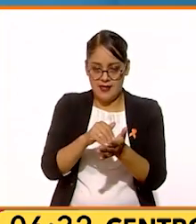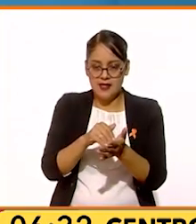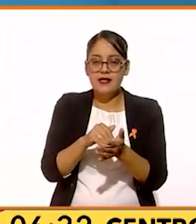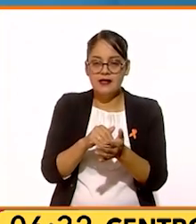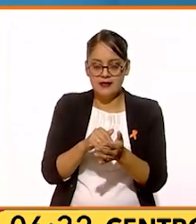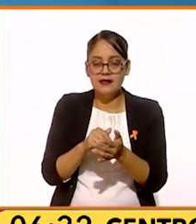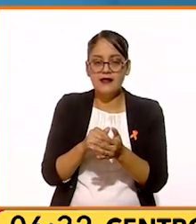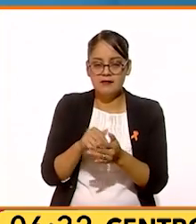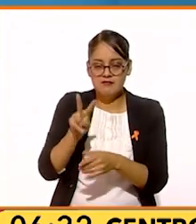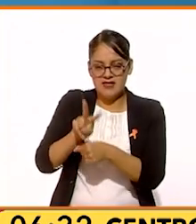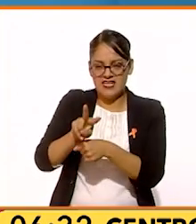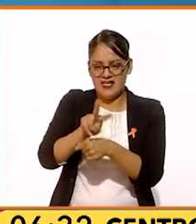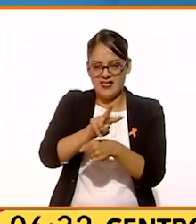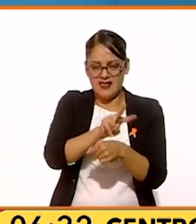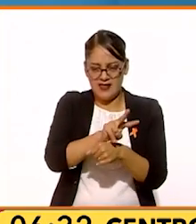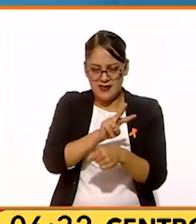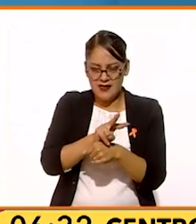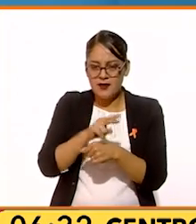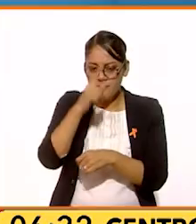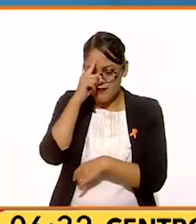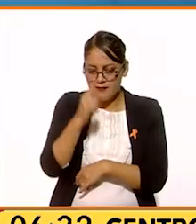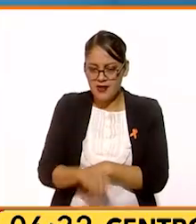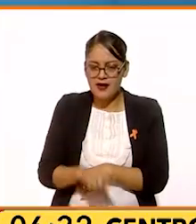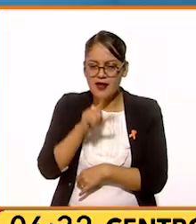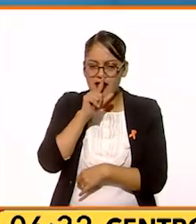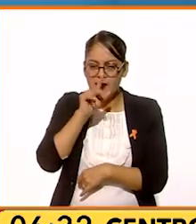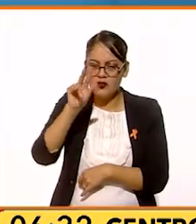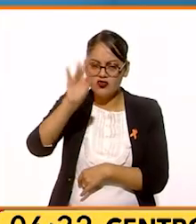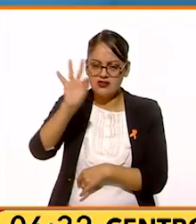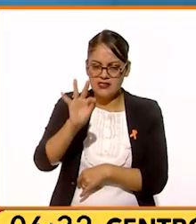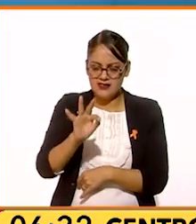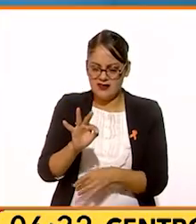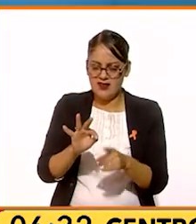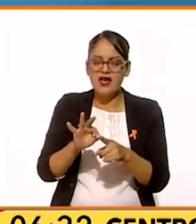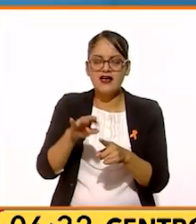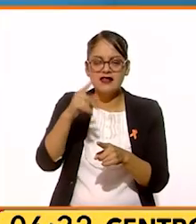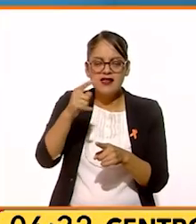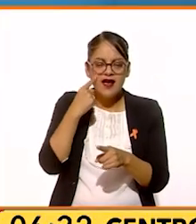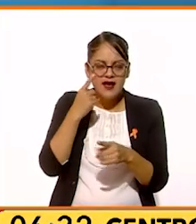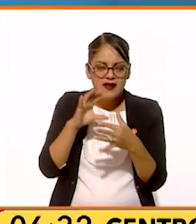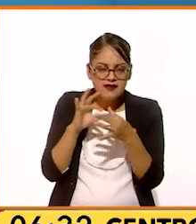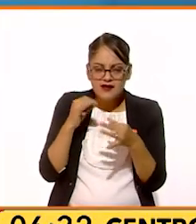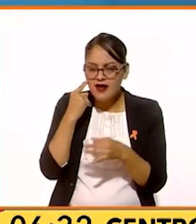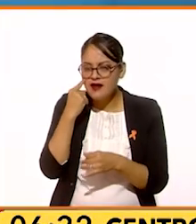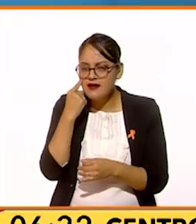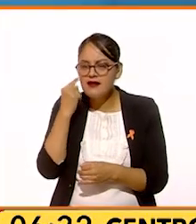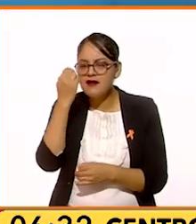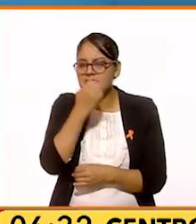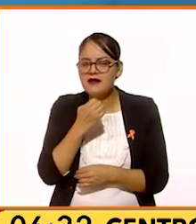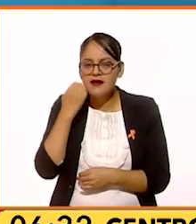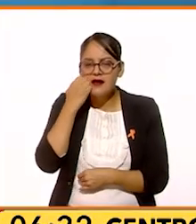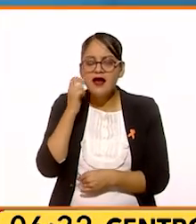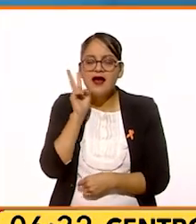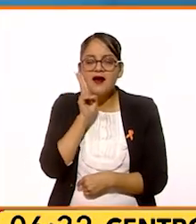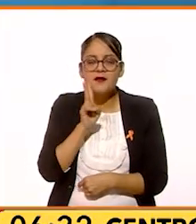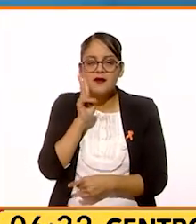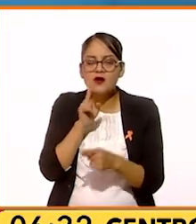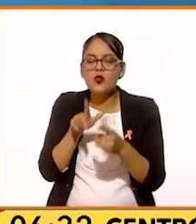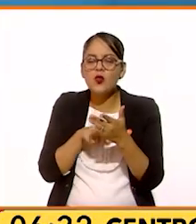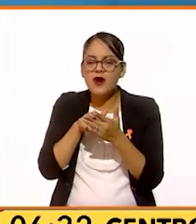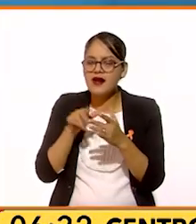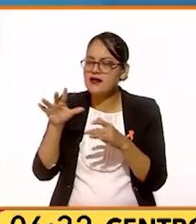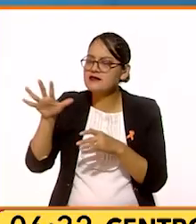de vigilancia de densidad de mosquitos en todo el país, de tal manera que con ello nosotros pudimos establecer en qué